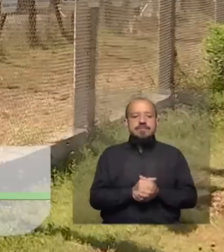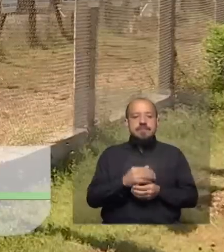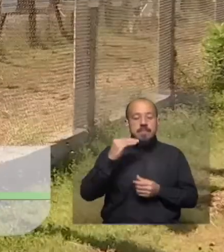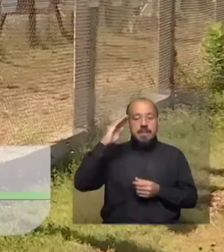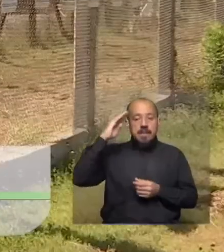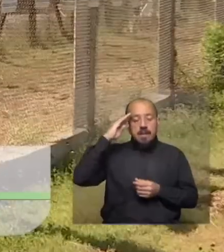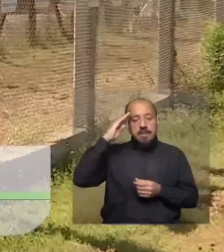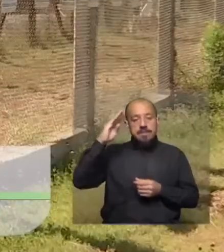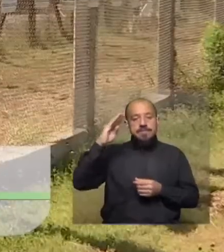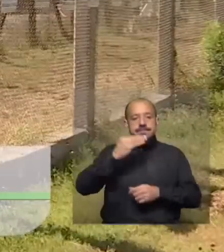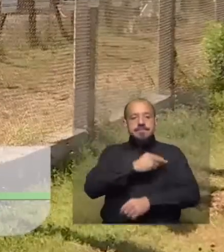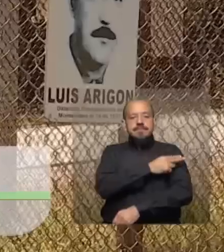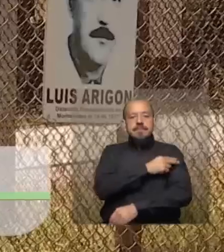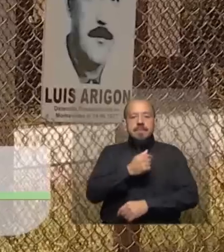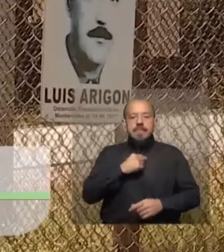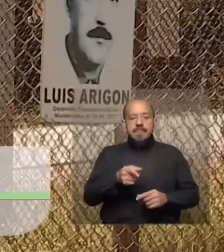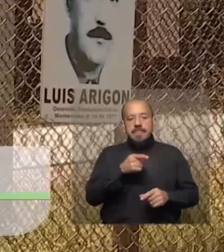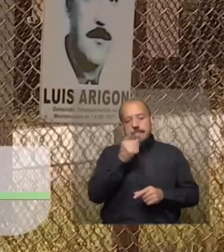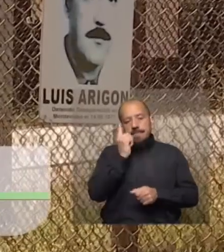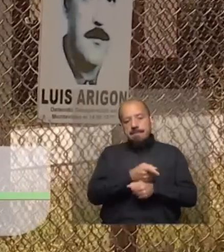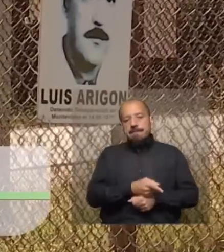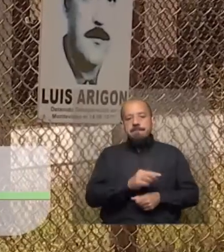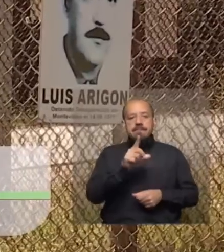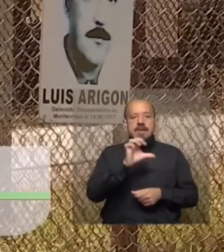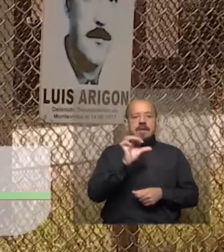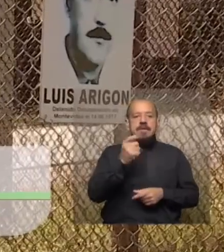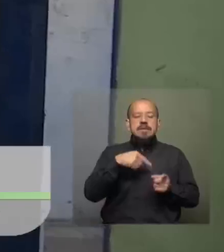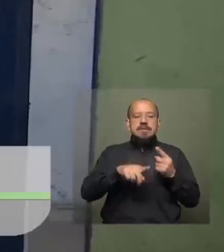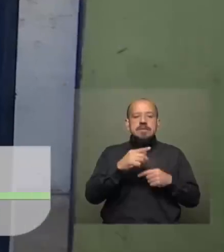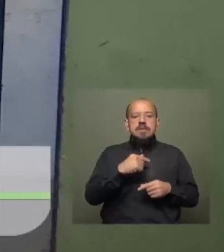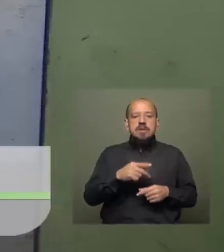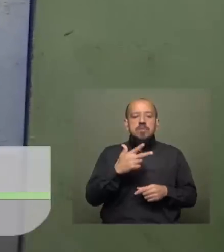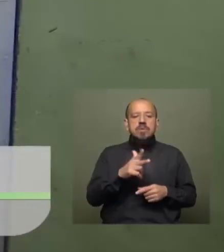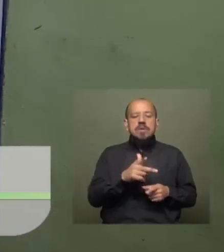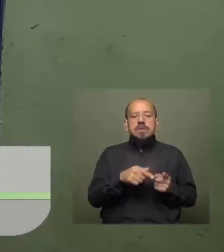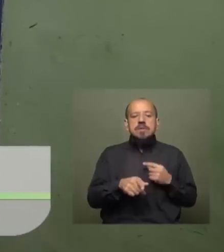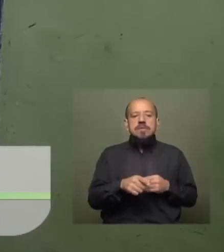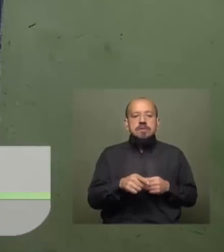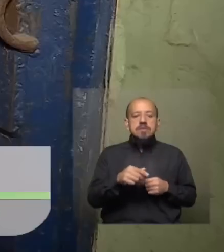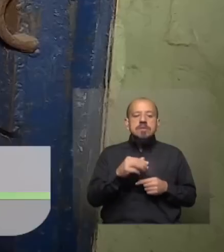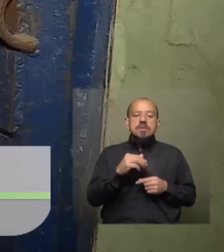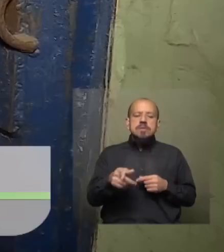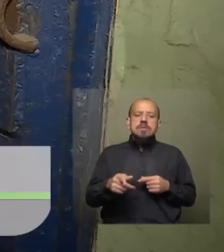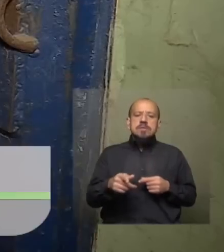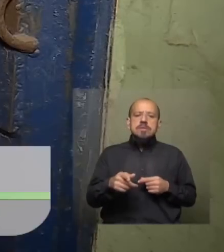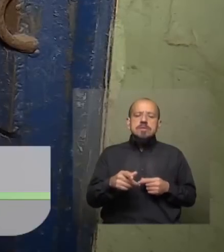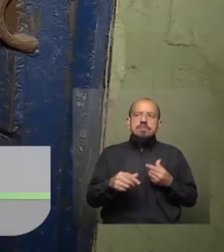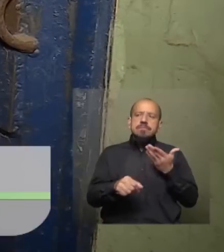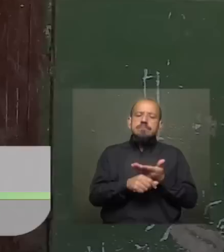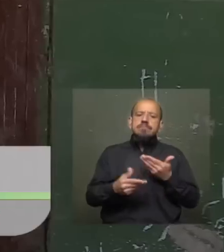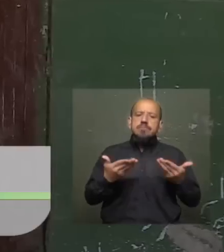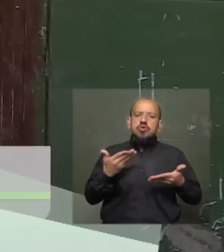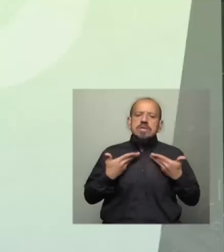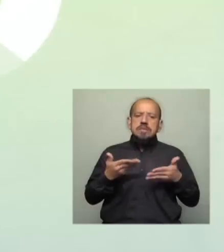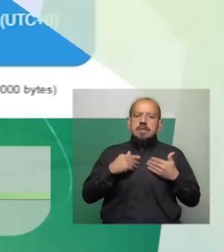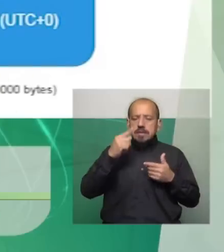retirado Rodolfo Álvarez condenado por crímenes de lesa humanidad y sobrino del dictador Gregorio Álvarez presentó una queja internacional contra el estado